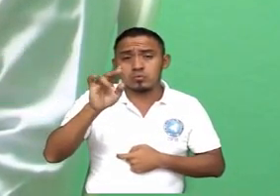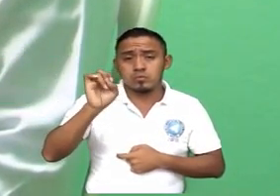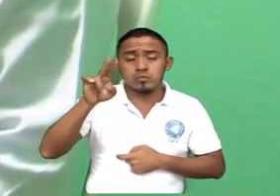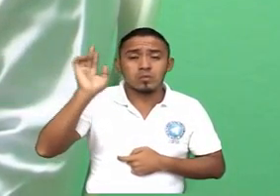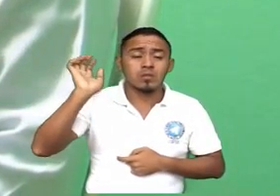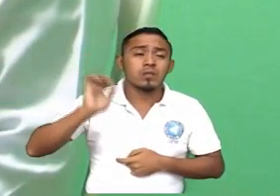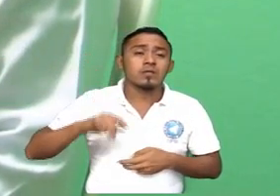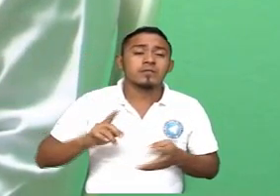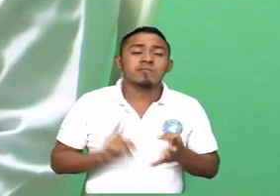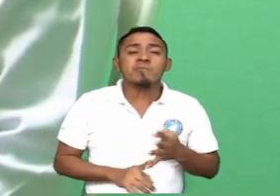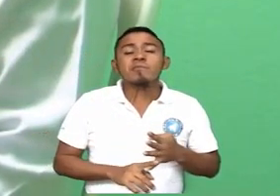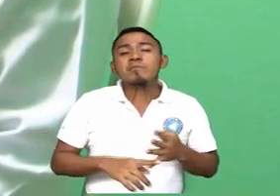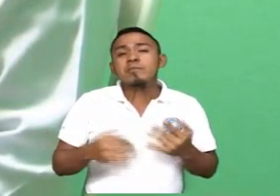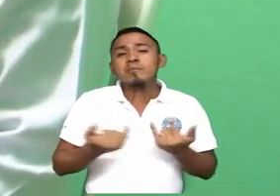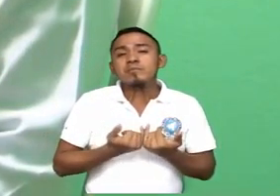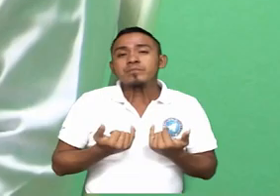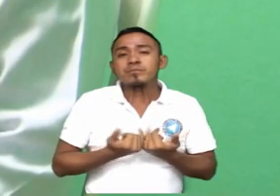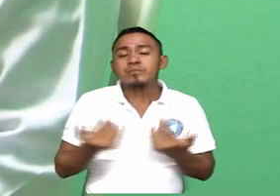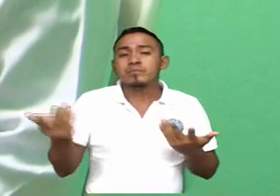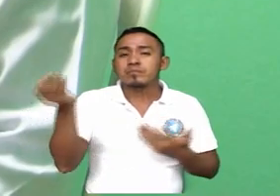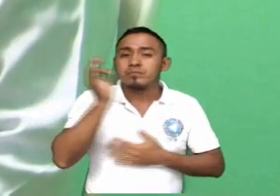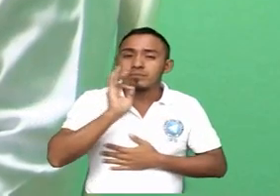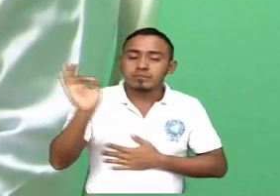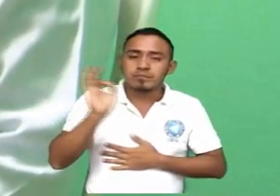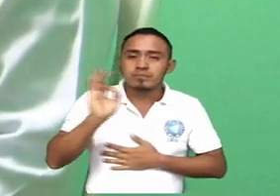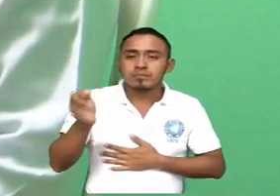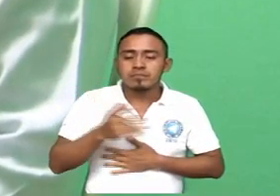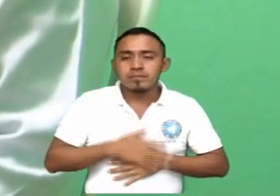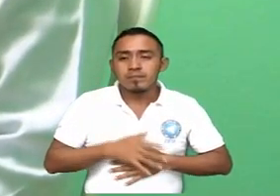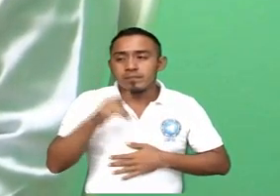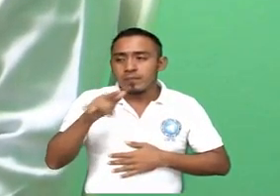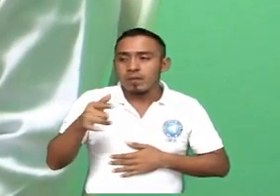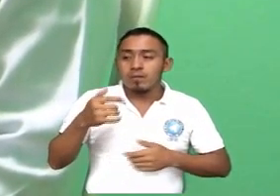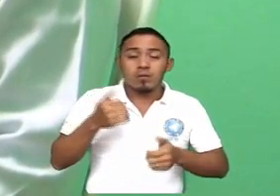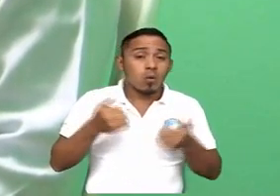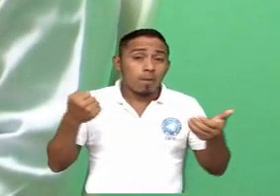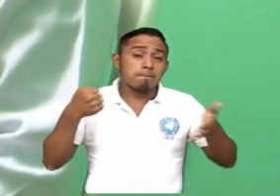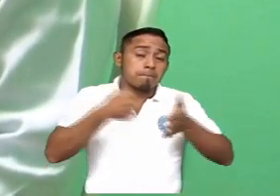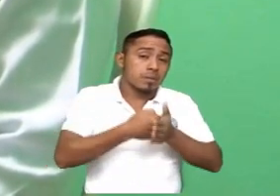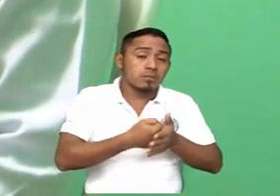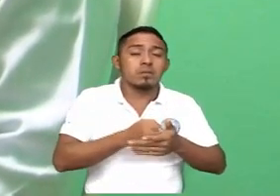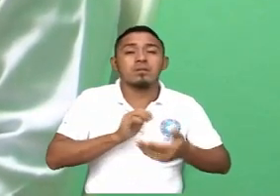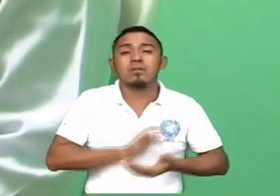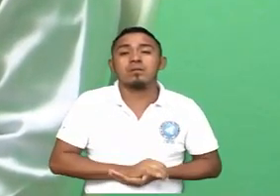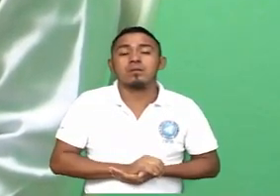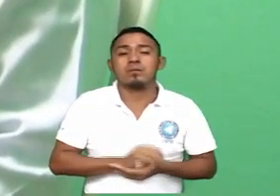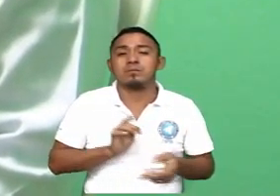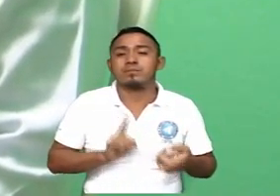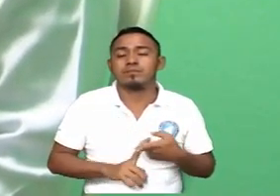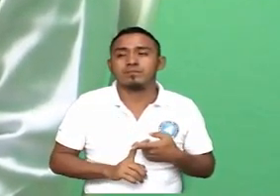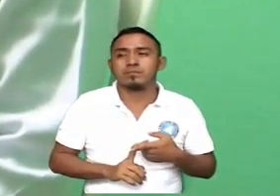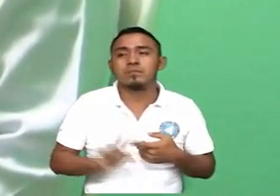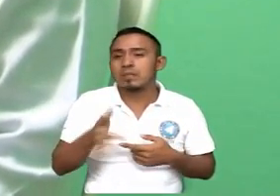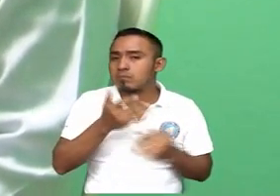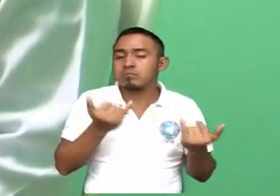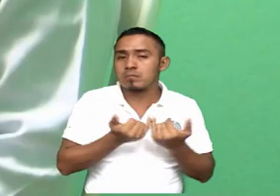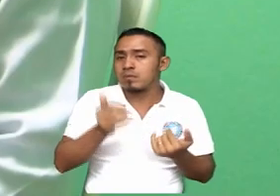También tiene que ver bastante los mecanismos, tiene que ver si es un trauma, si son incluso los